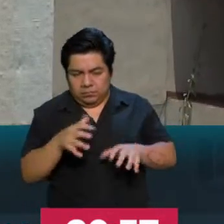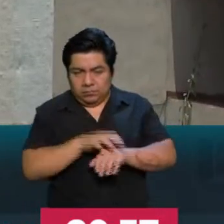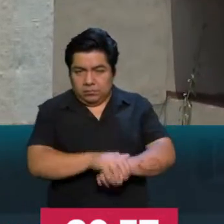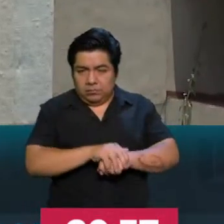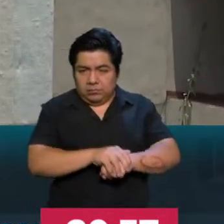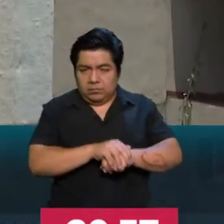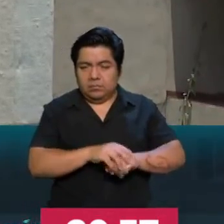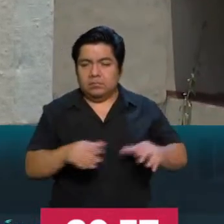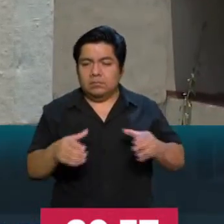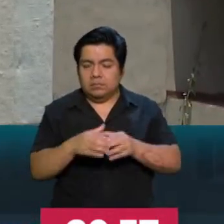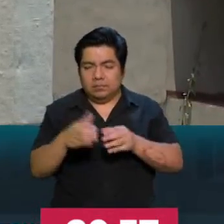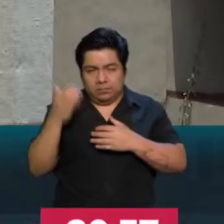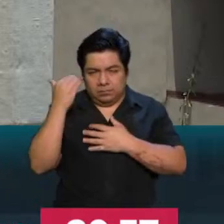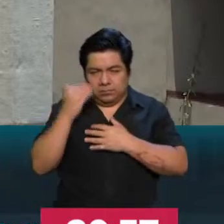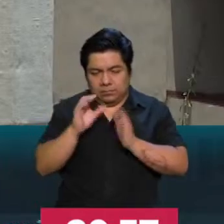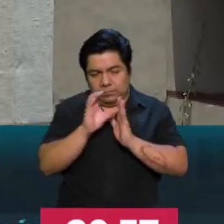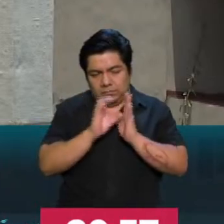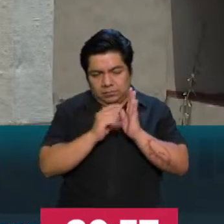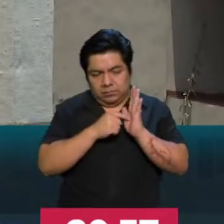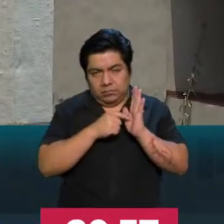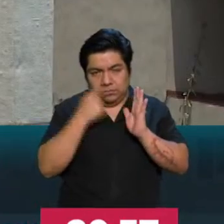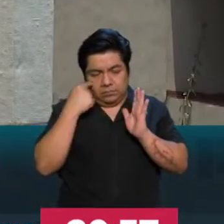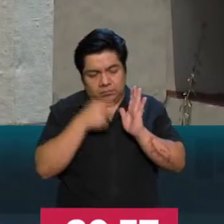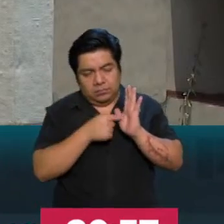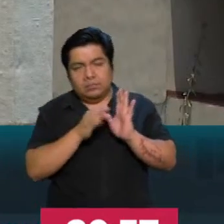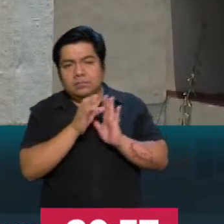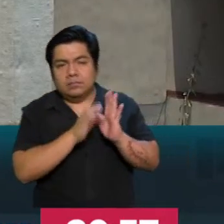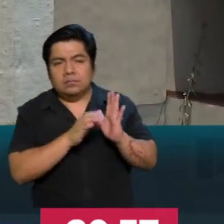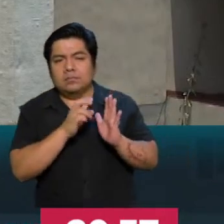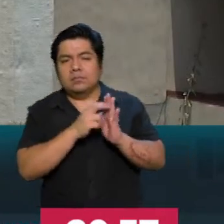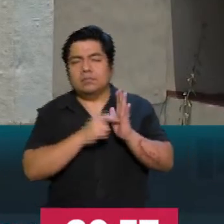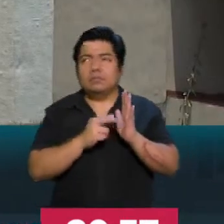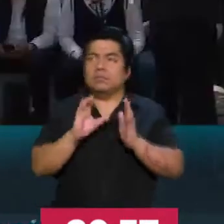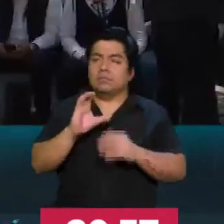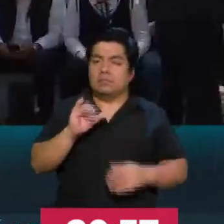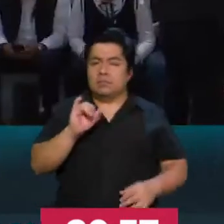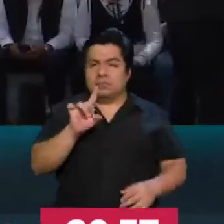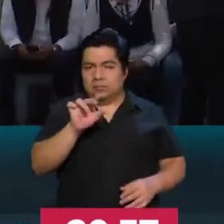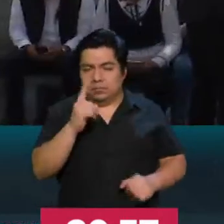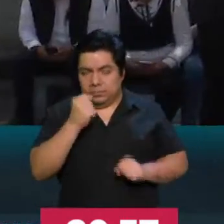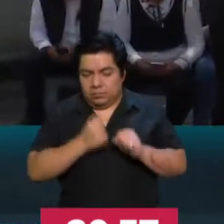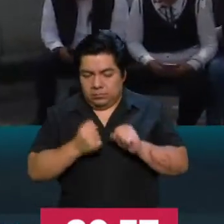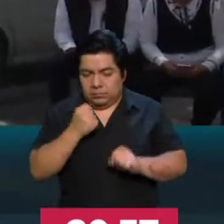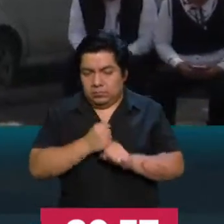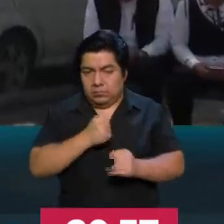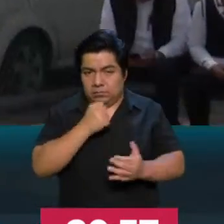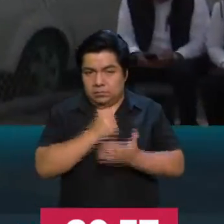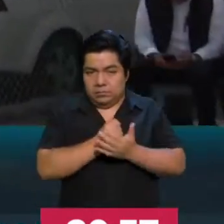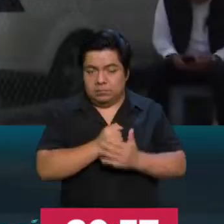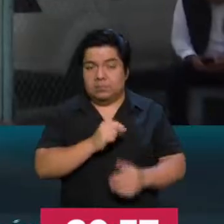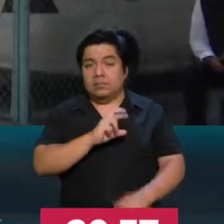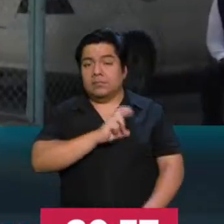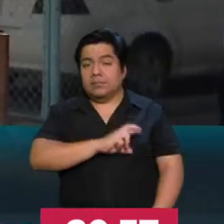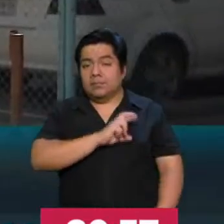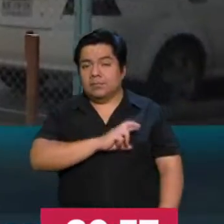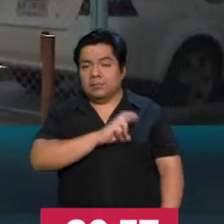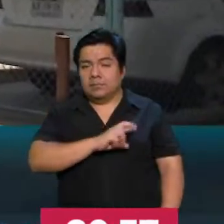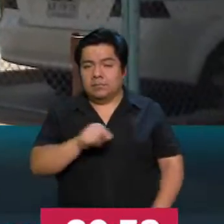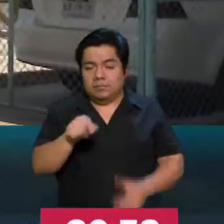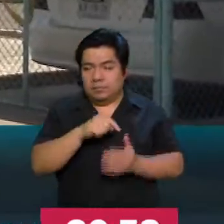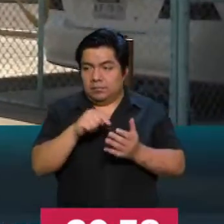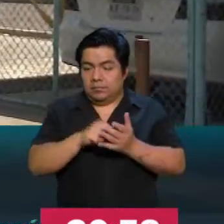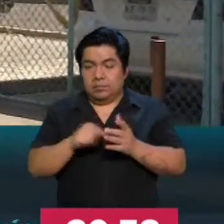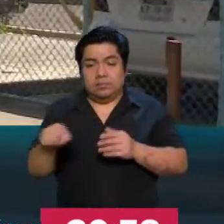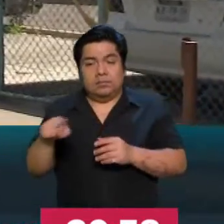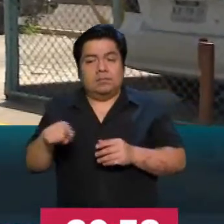se había establecido en el Código Civil de la ciudad desde el año pasado, en términos de que la renta en ningún lugar de la